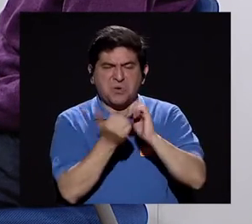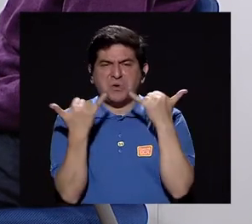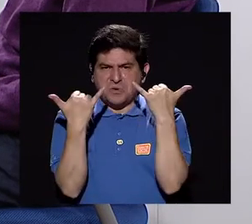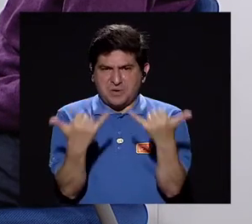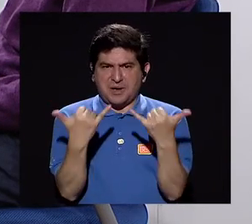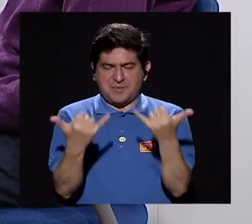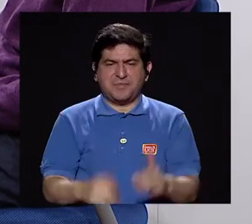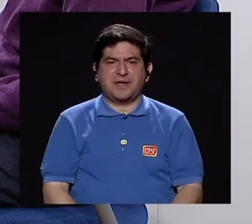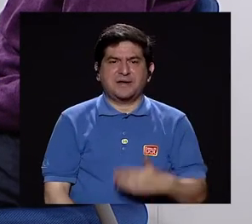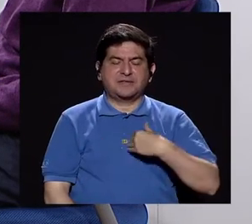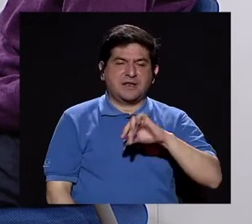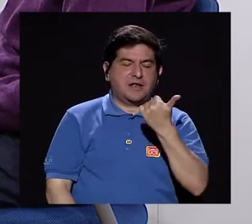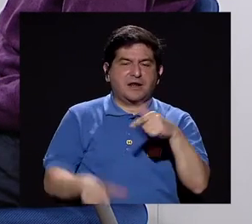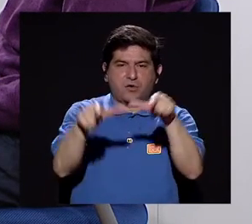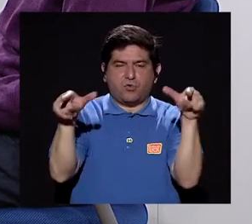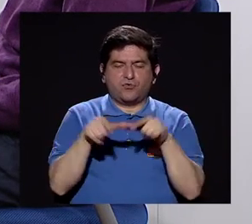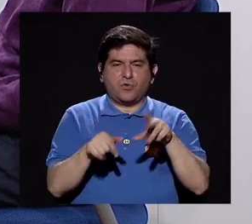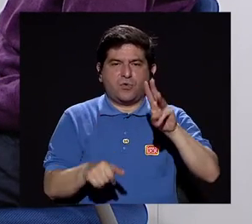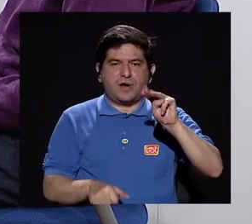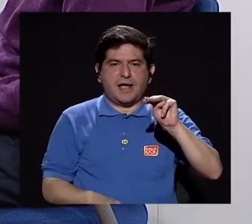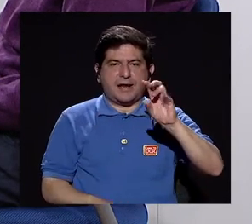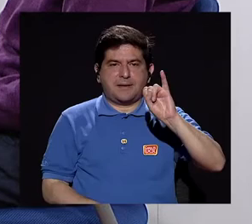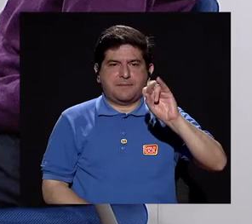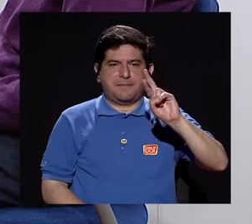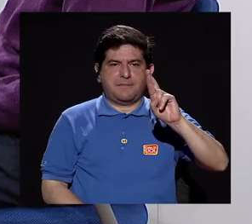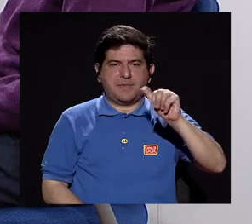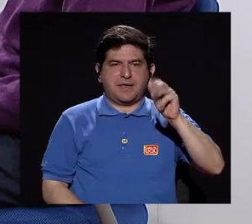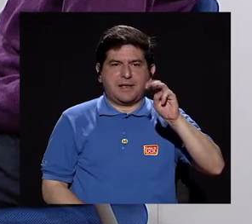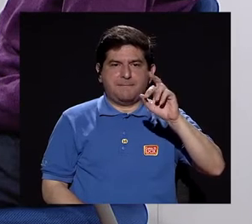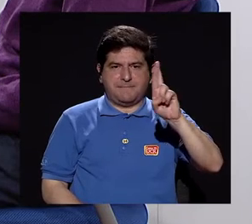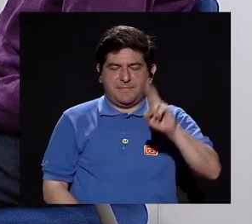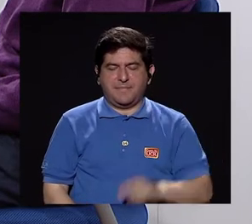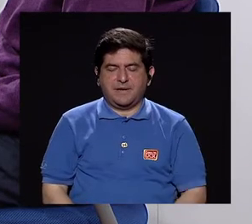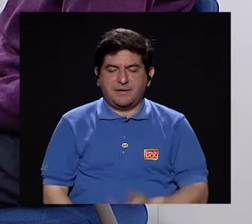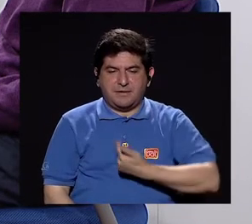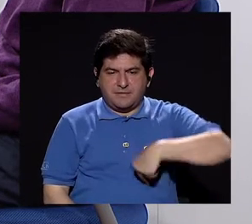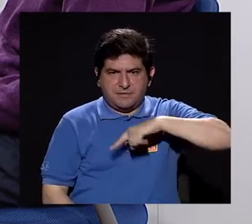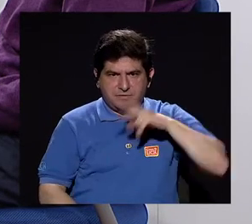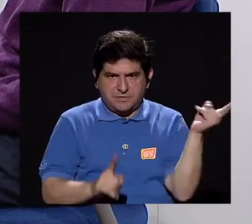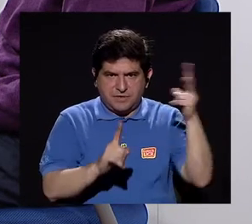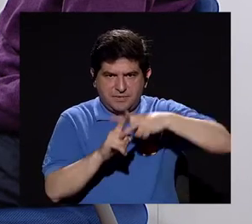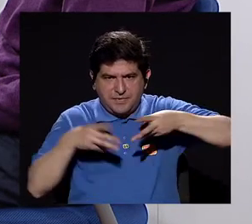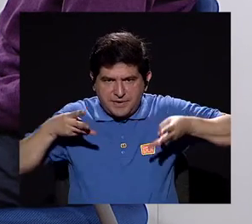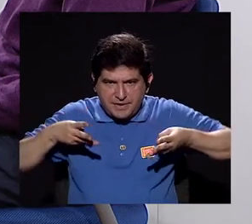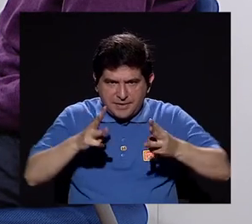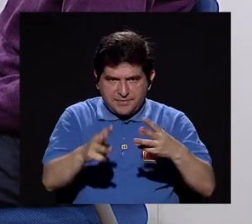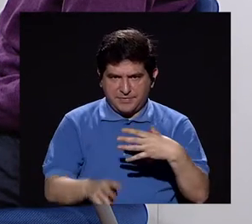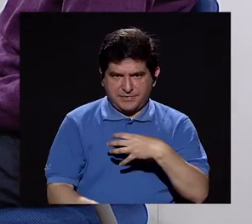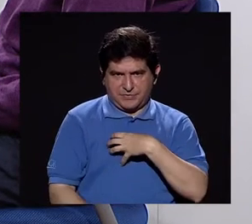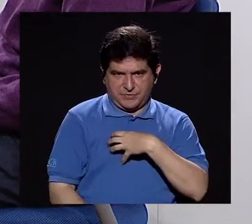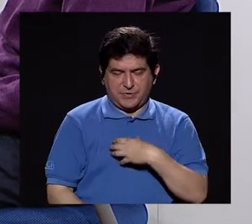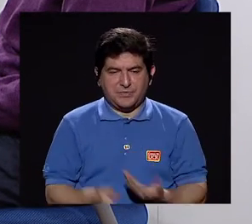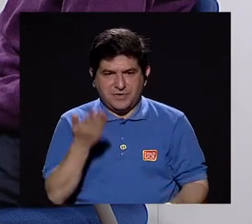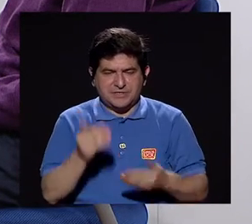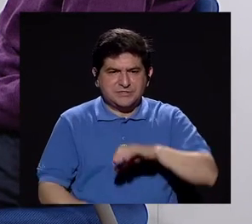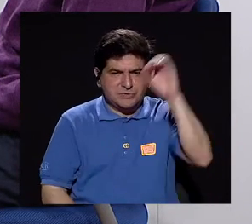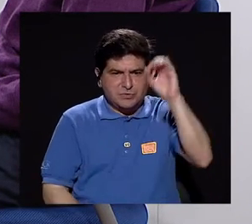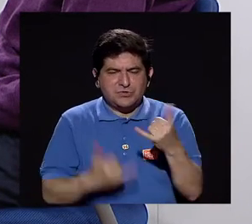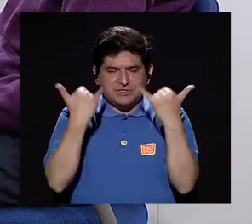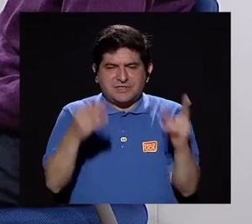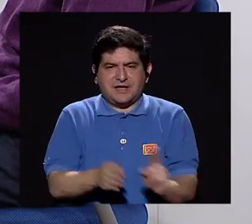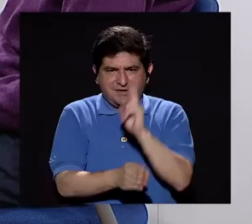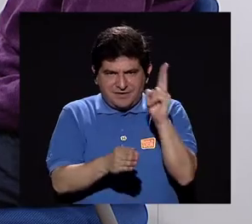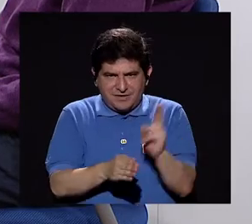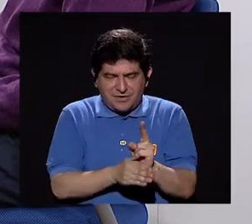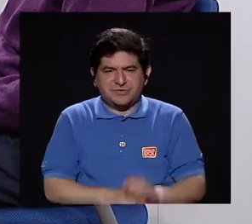poco ahora que tenemos este otro relleno en miramar pero en el principio lo que hicimos fue aplicar las metodologías propias probabilísticas